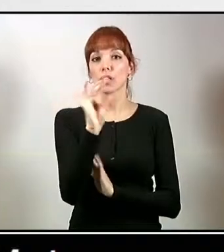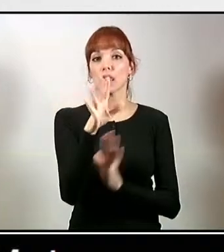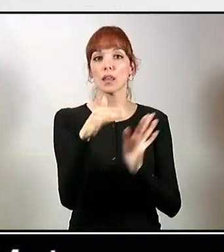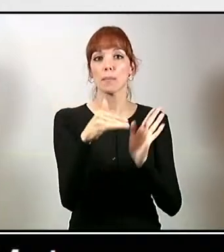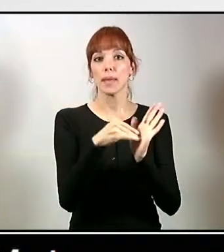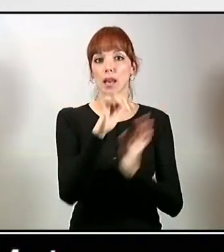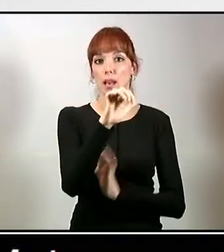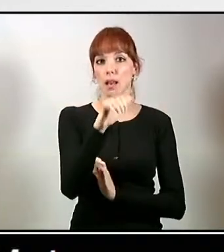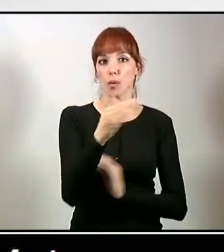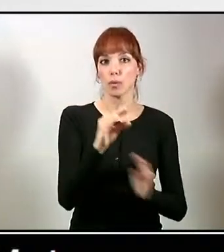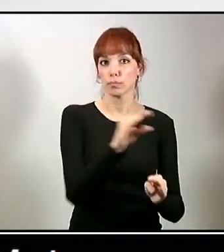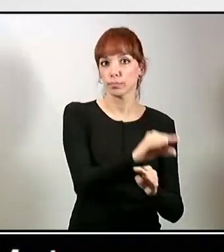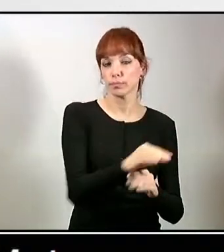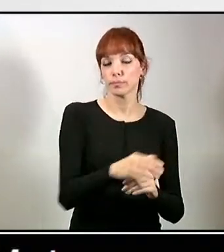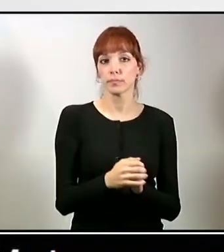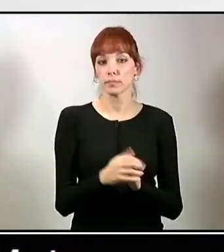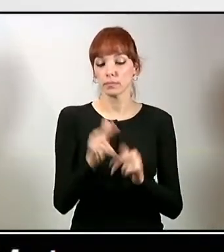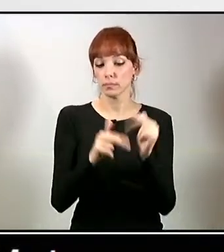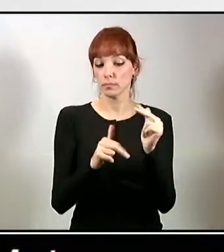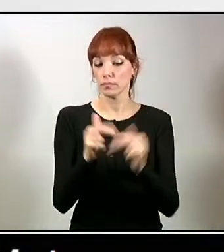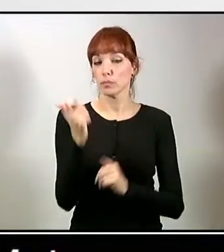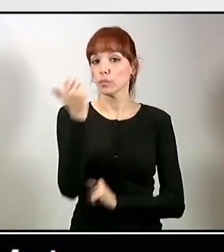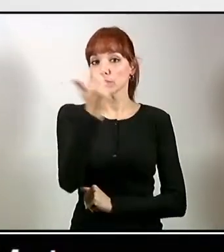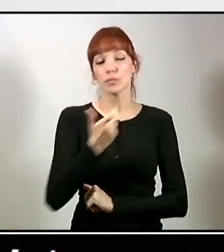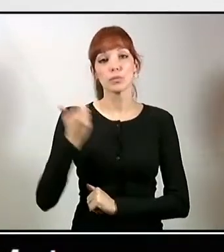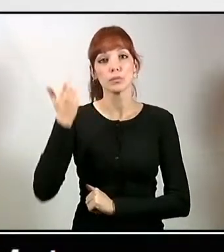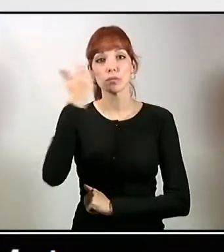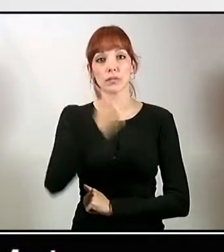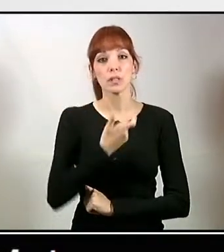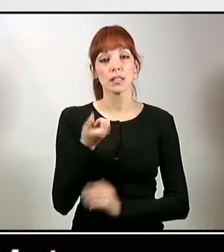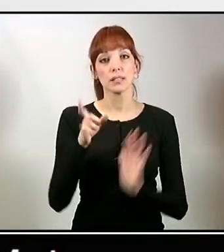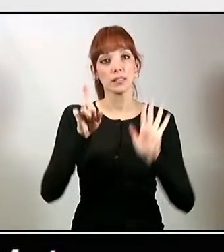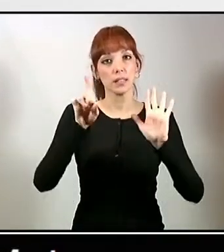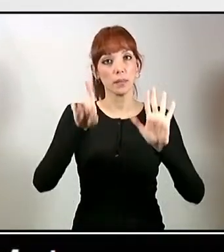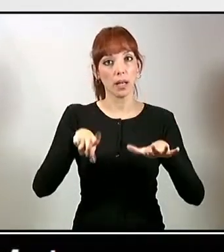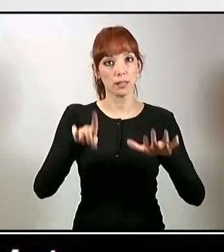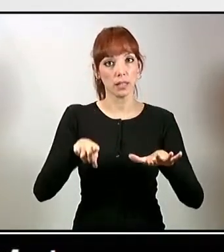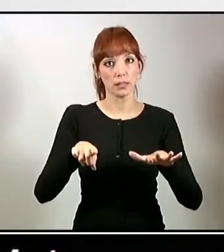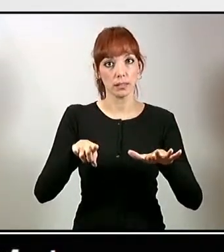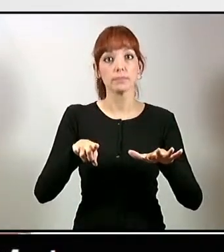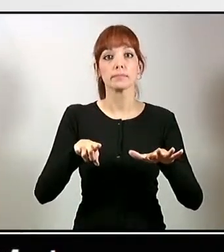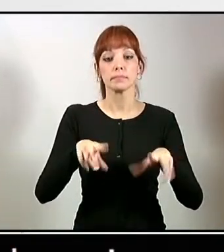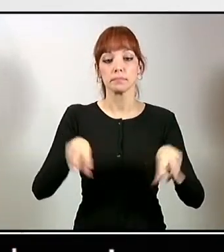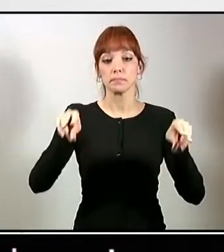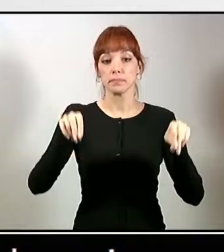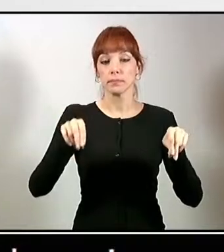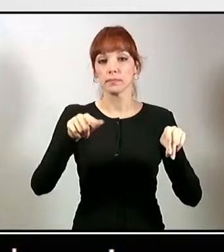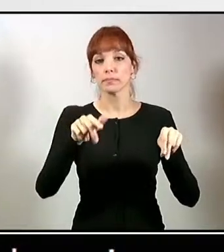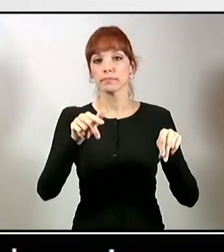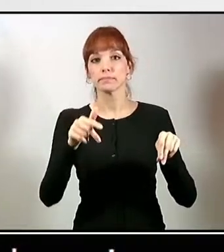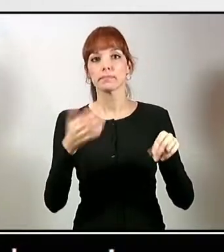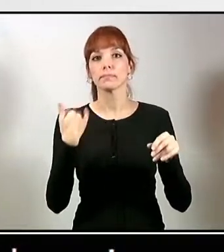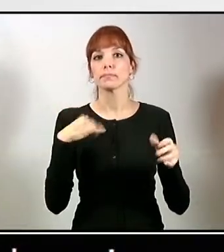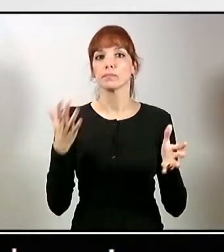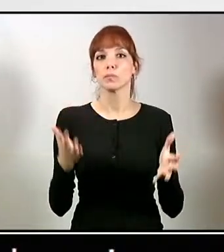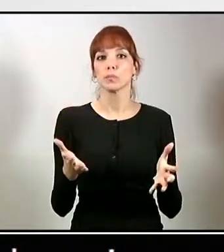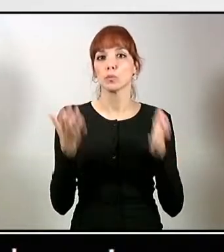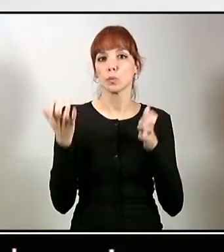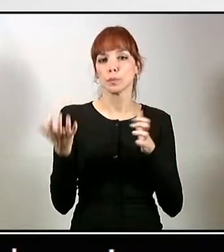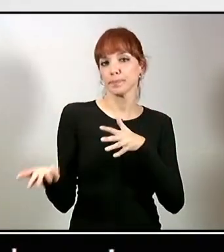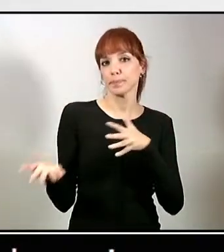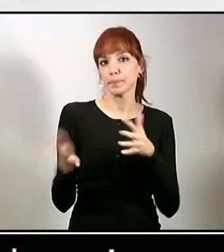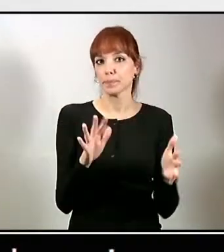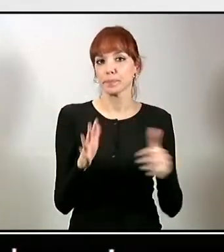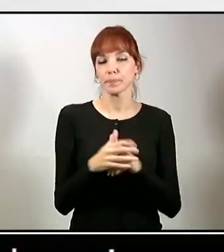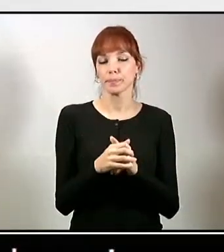euros. Estas obras tienen un periodo de ejecución de 6 meses y con estas obras se verán beneficiados en torno